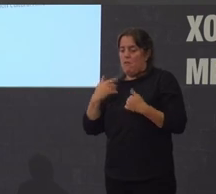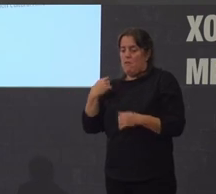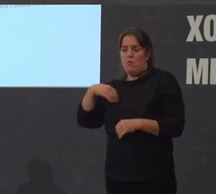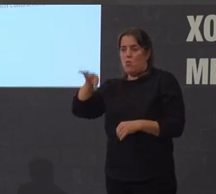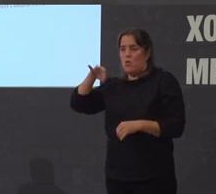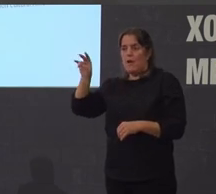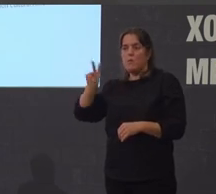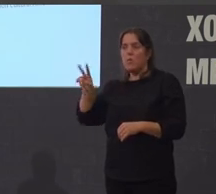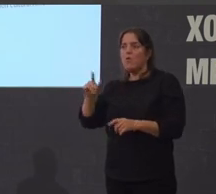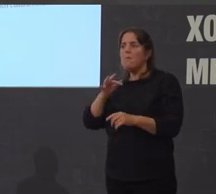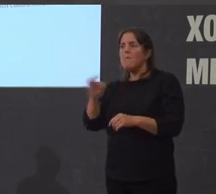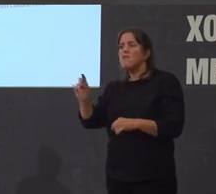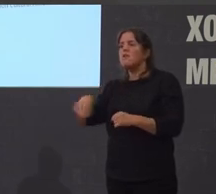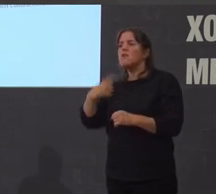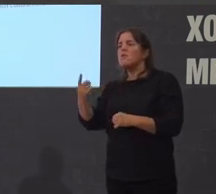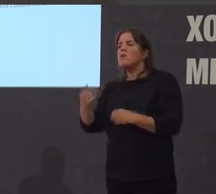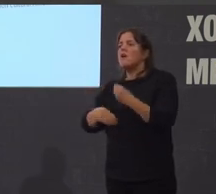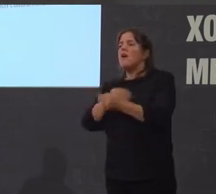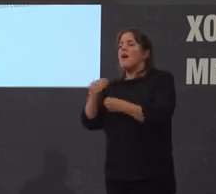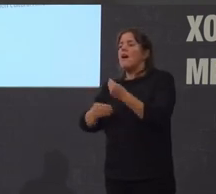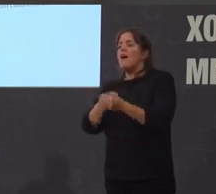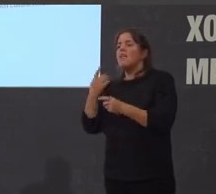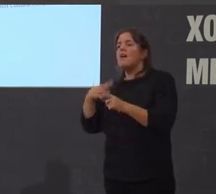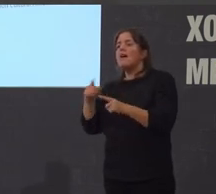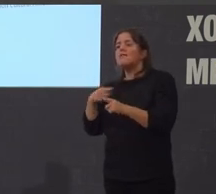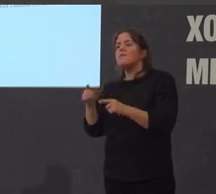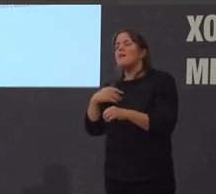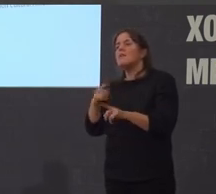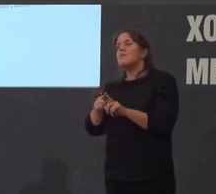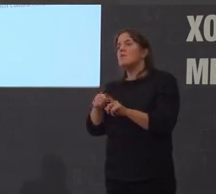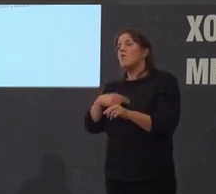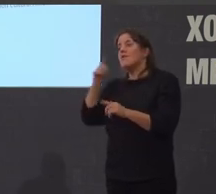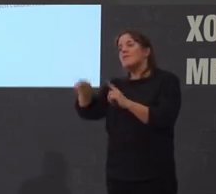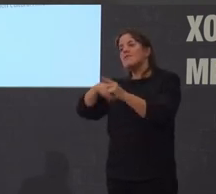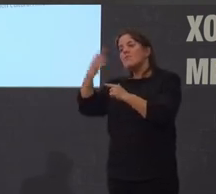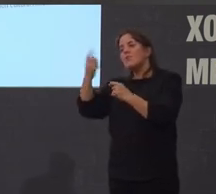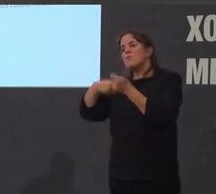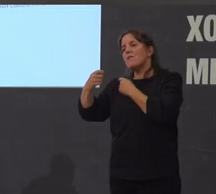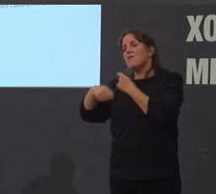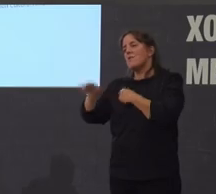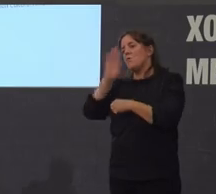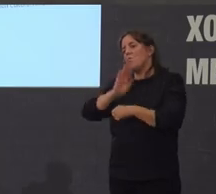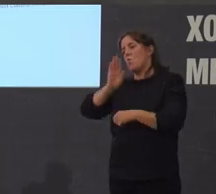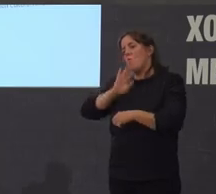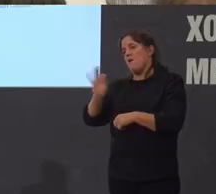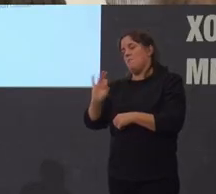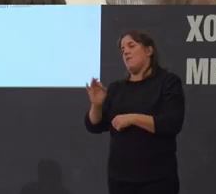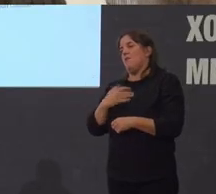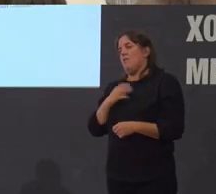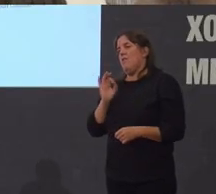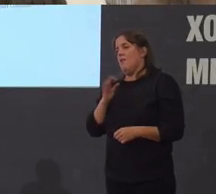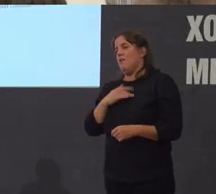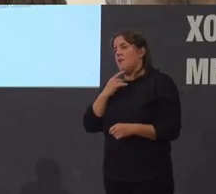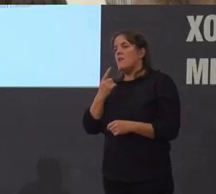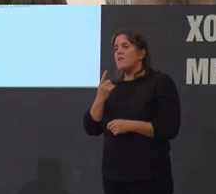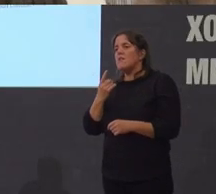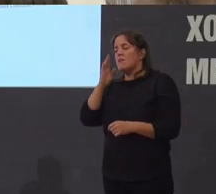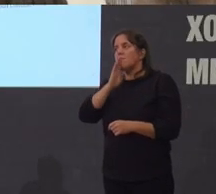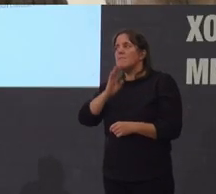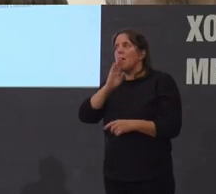llevar a cabo actividades como por ejemplo no estraperlo que veremos más adelante nuestra perla fundamentalmente en